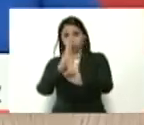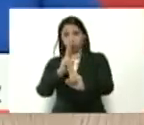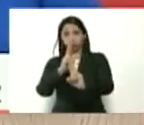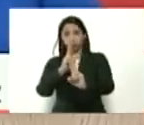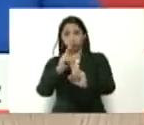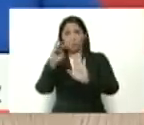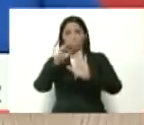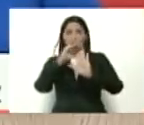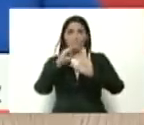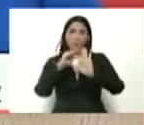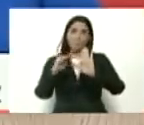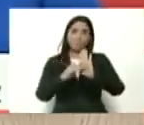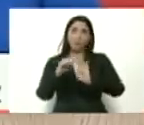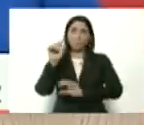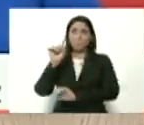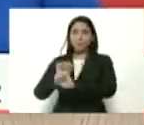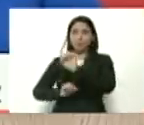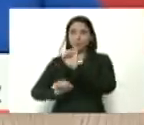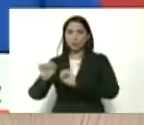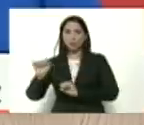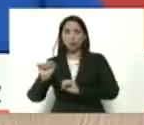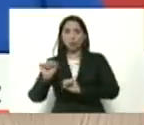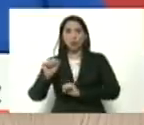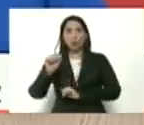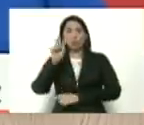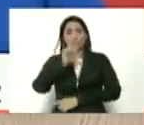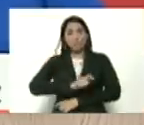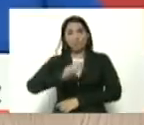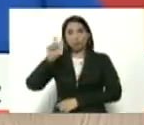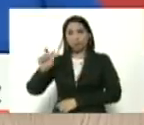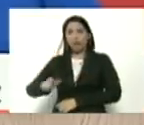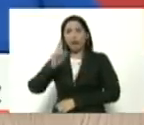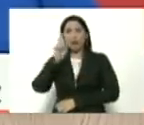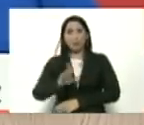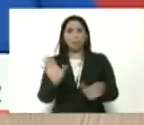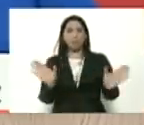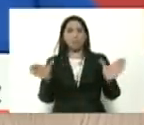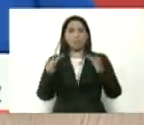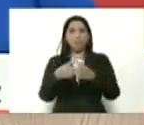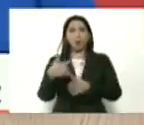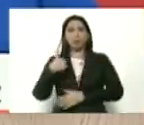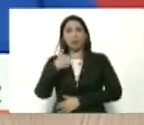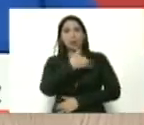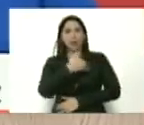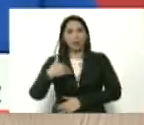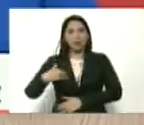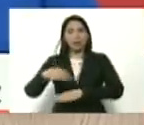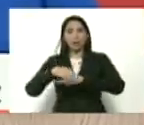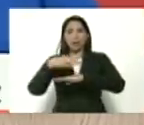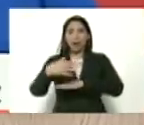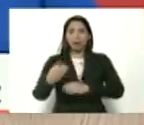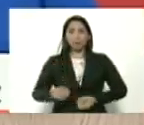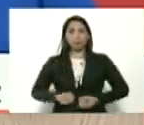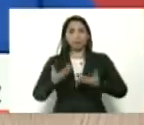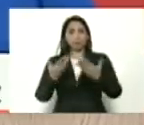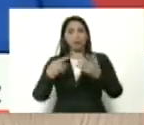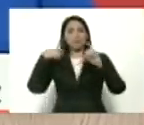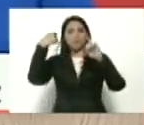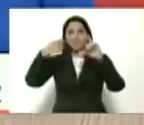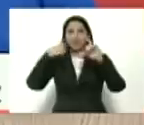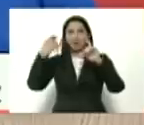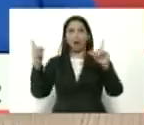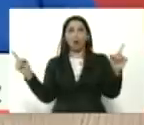las medidas de prevención, tanto personales como colectivas. Y yo quería dejarles de regalo un video muy